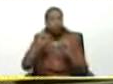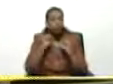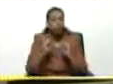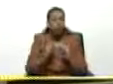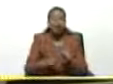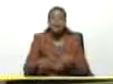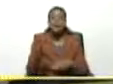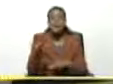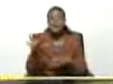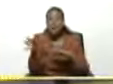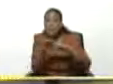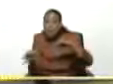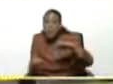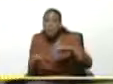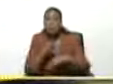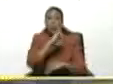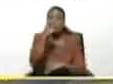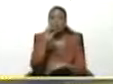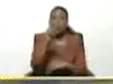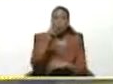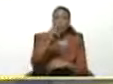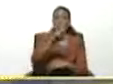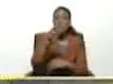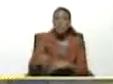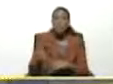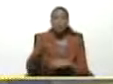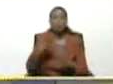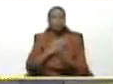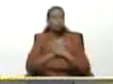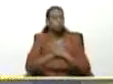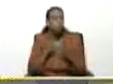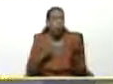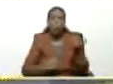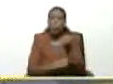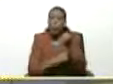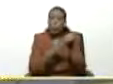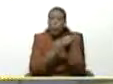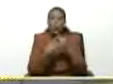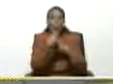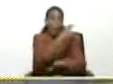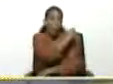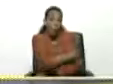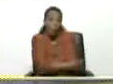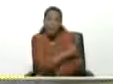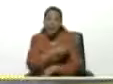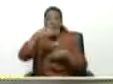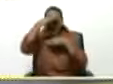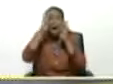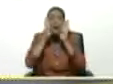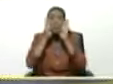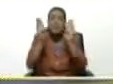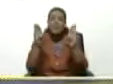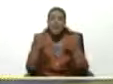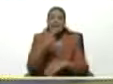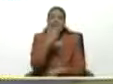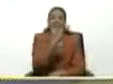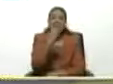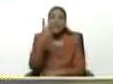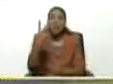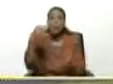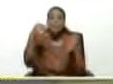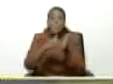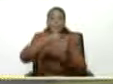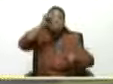que el municipio sotillo agradeciéndole a usted esta gestión entregándonos a nosotros un hospital que va a atender más de 32,000